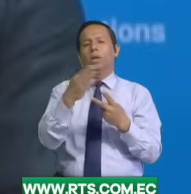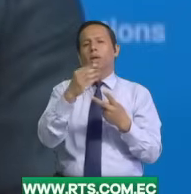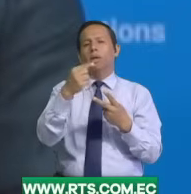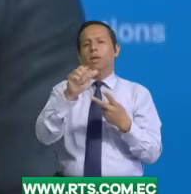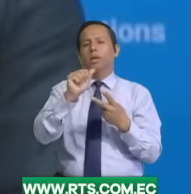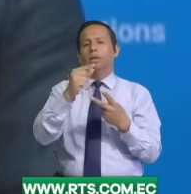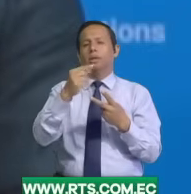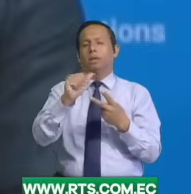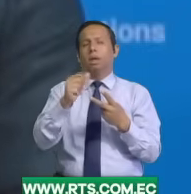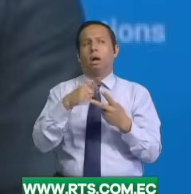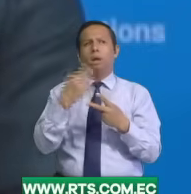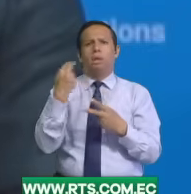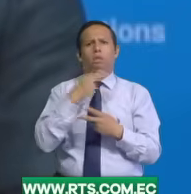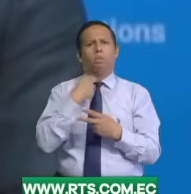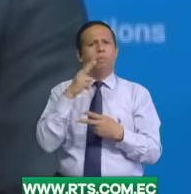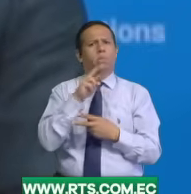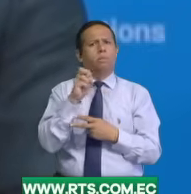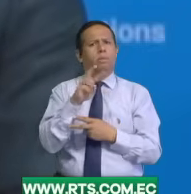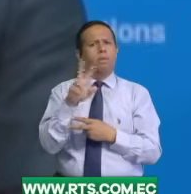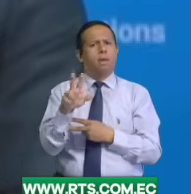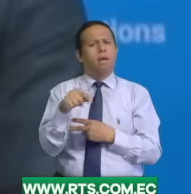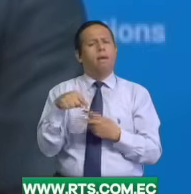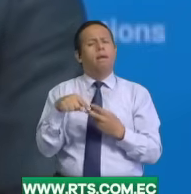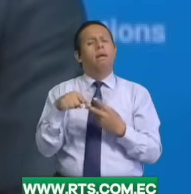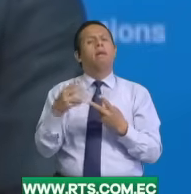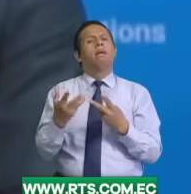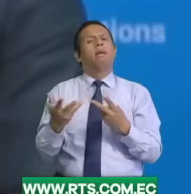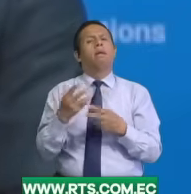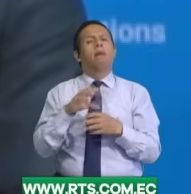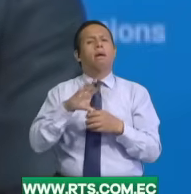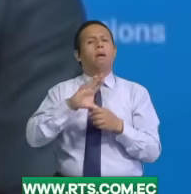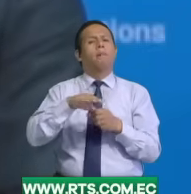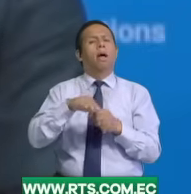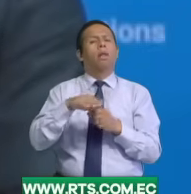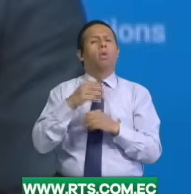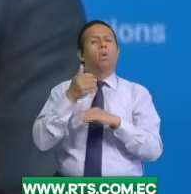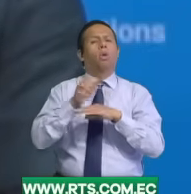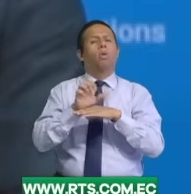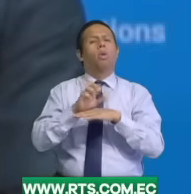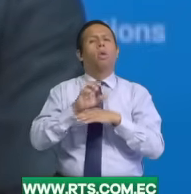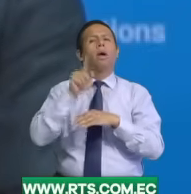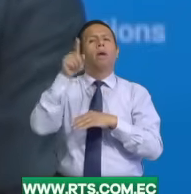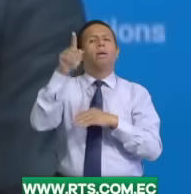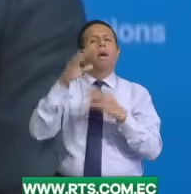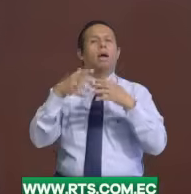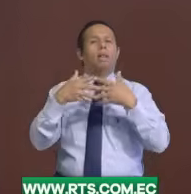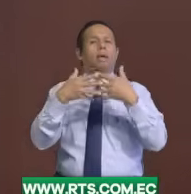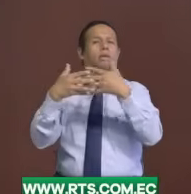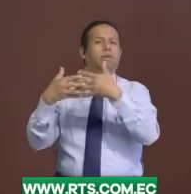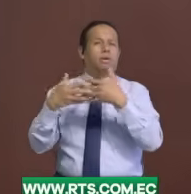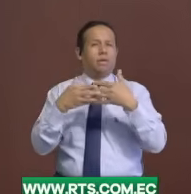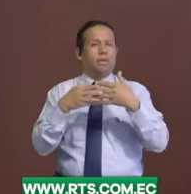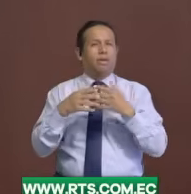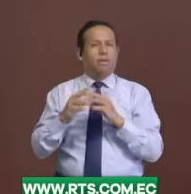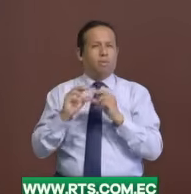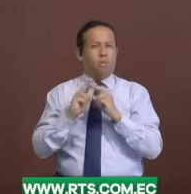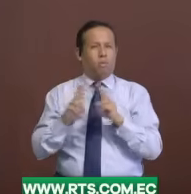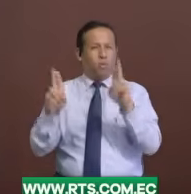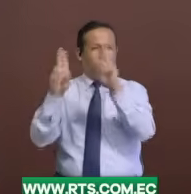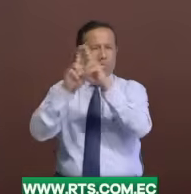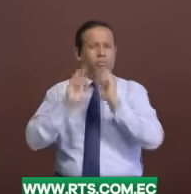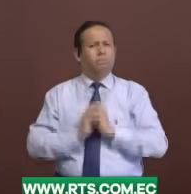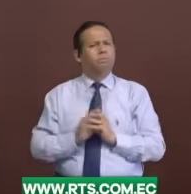desde noviembre del 2023 como embajador de Ecuador ante las Naciones Unidas. El Ejecutivo destacó